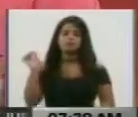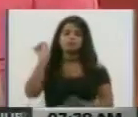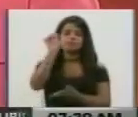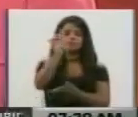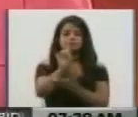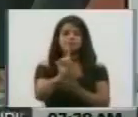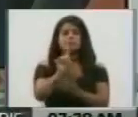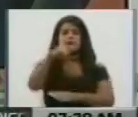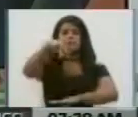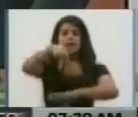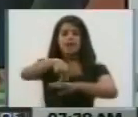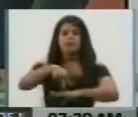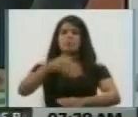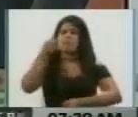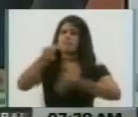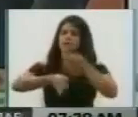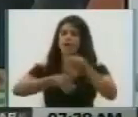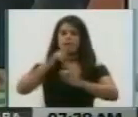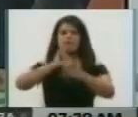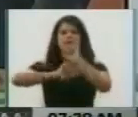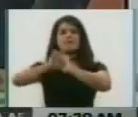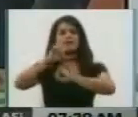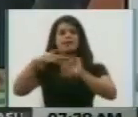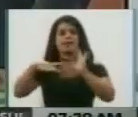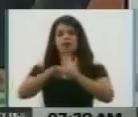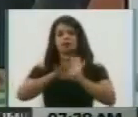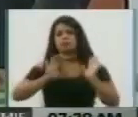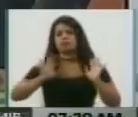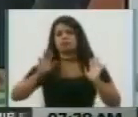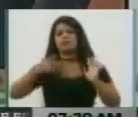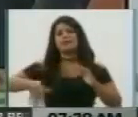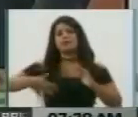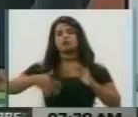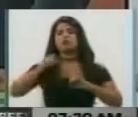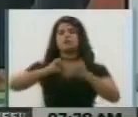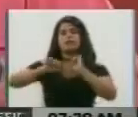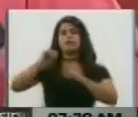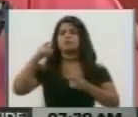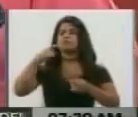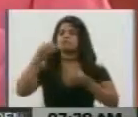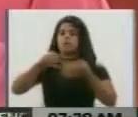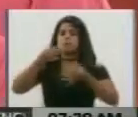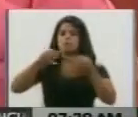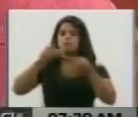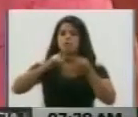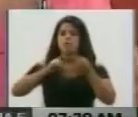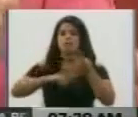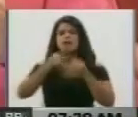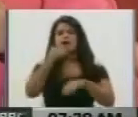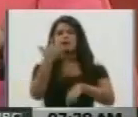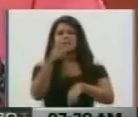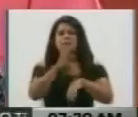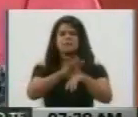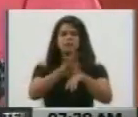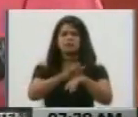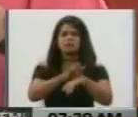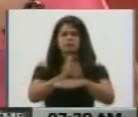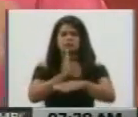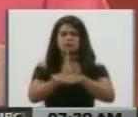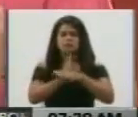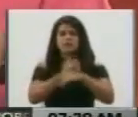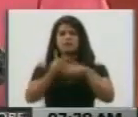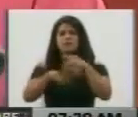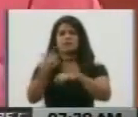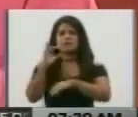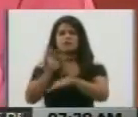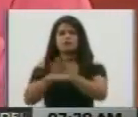la defensa en ese juicio político, entre comillas, y va a tener una hora, media hora, más media hora más de exposición, y